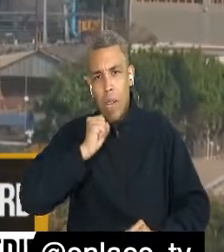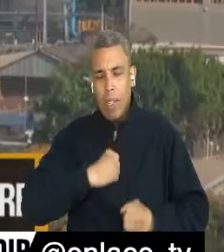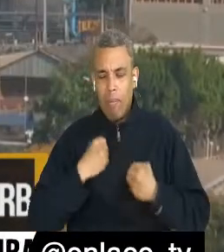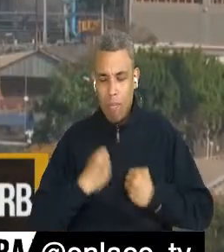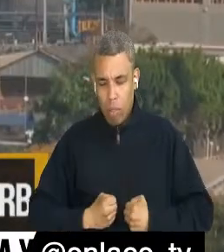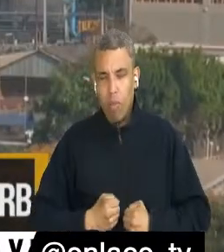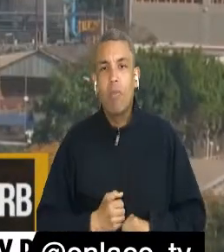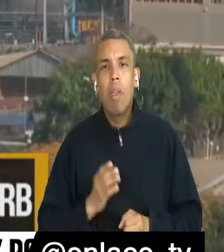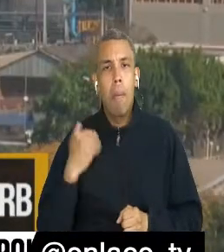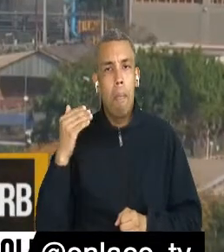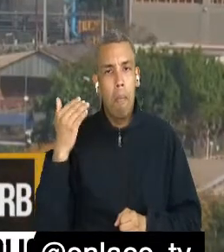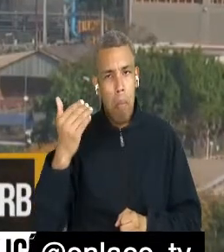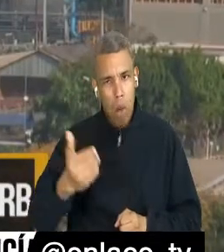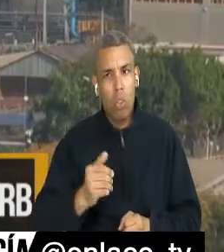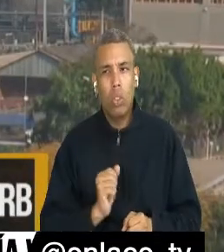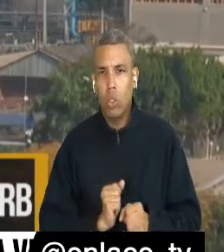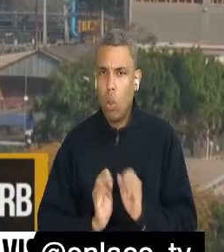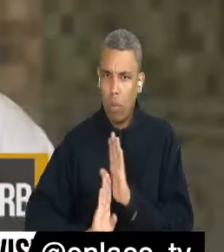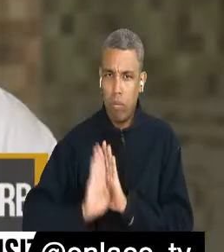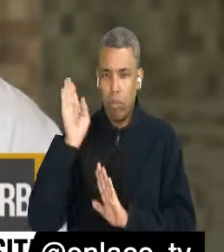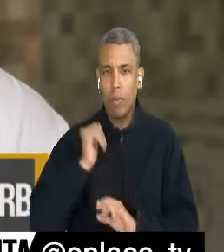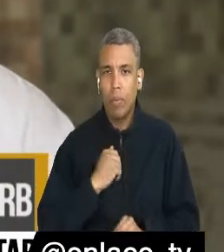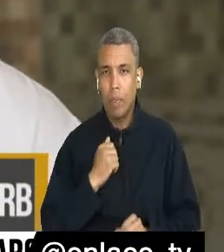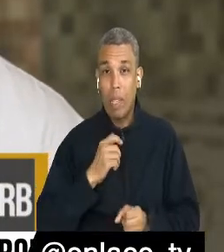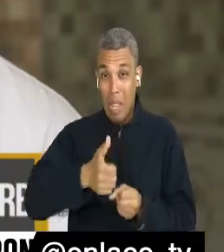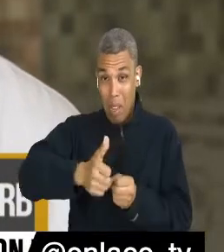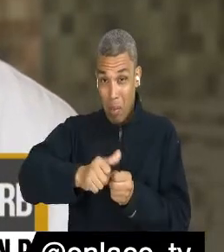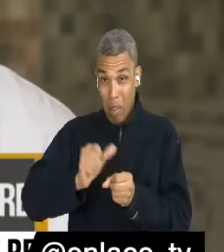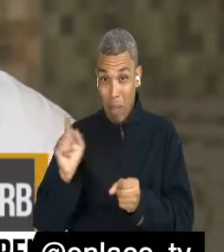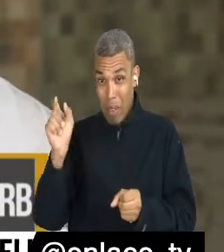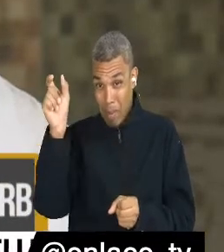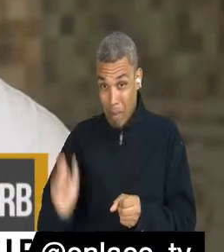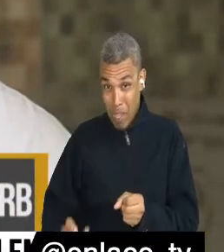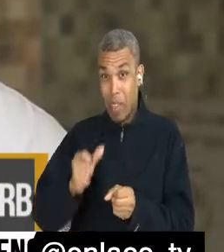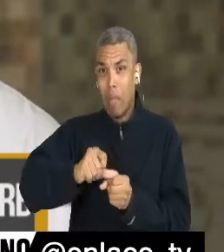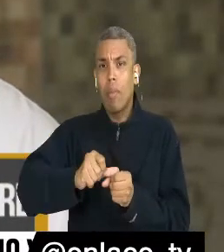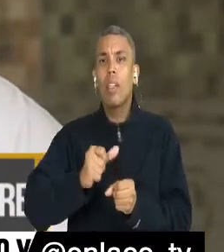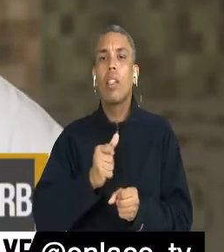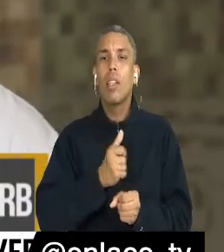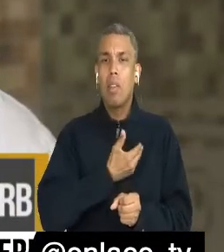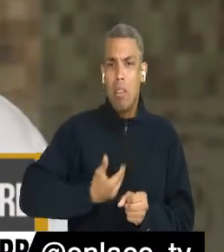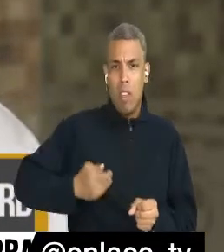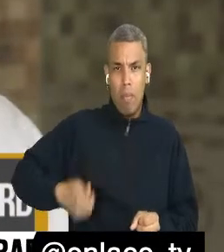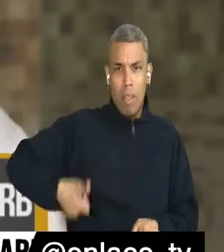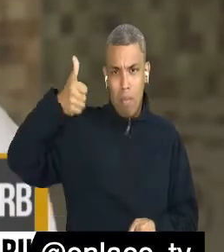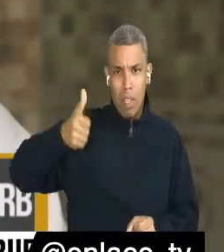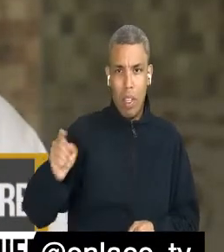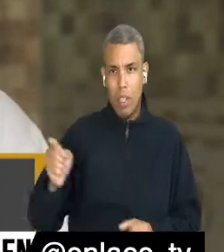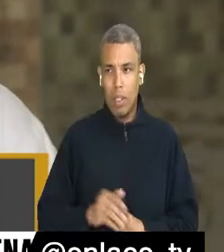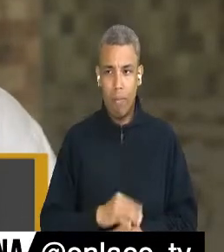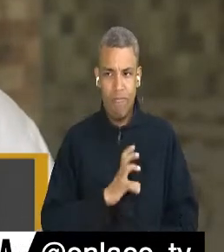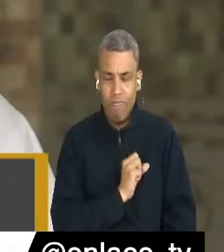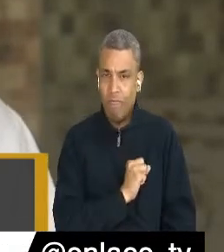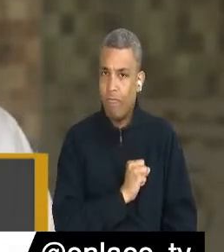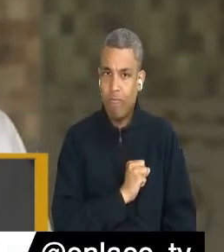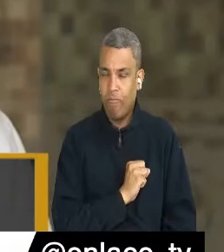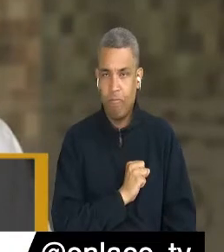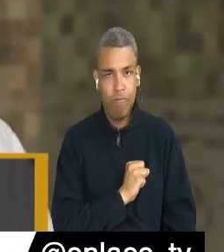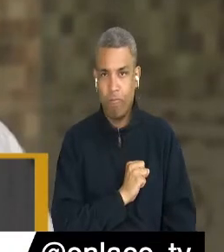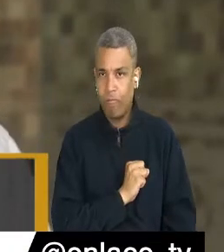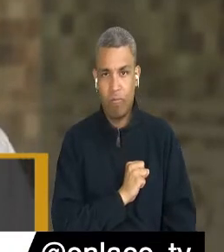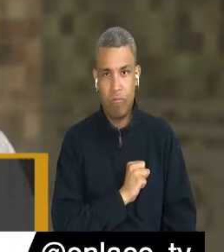generaciones venideras. Y con el presidente de Ecopetrol, y de ahí su más que malestar, tristeza, o digámoslo